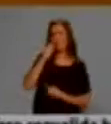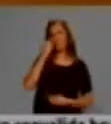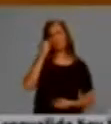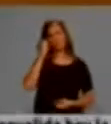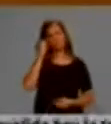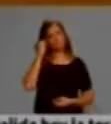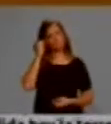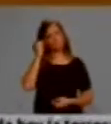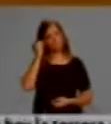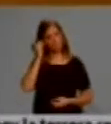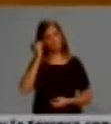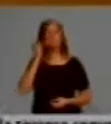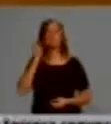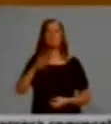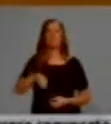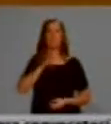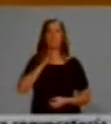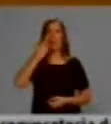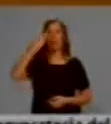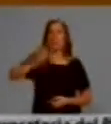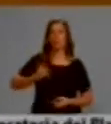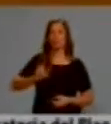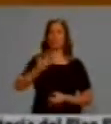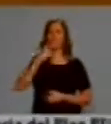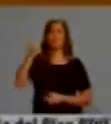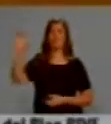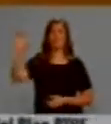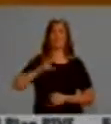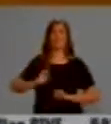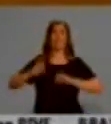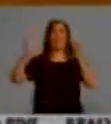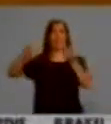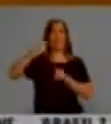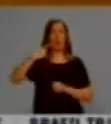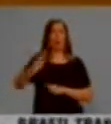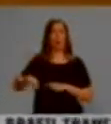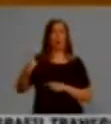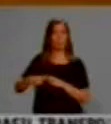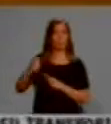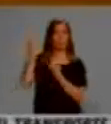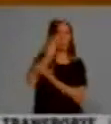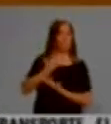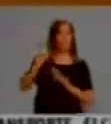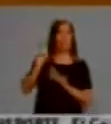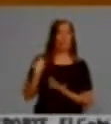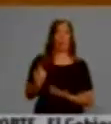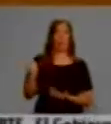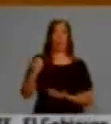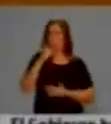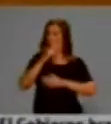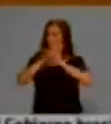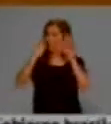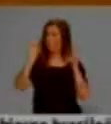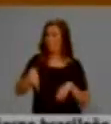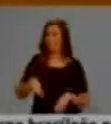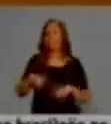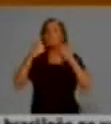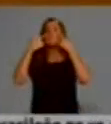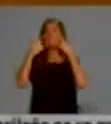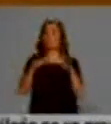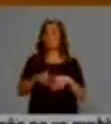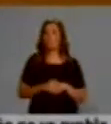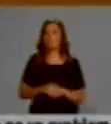mejor porque han desaparecido los riesgos de rescate que gravitaban sobre nuestras cabezas hasta hace pocos meses. Es